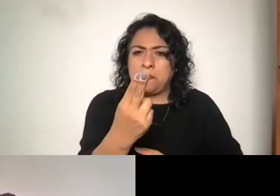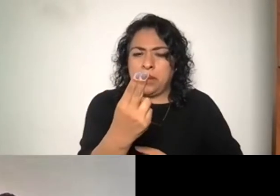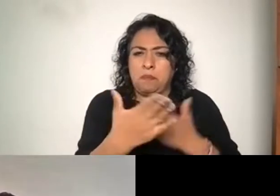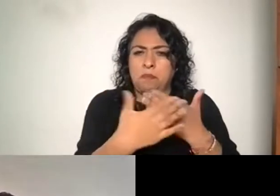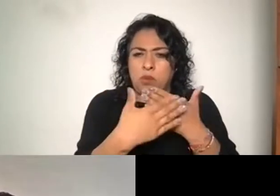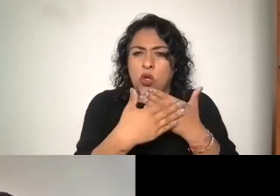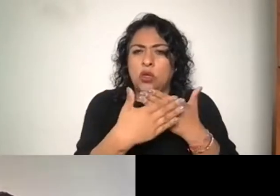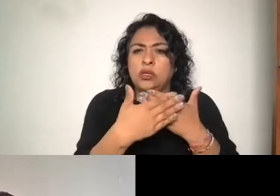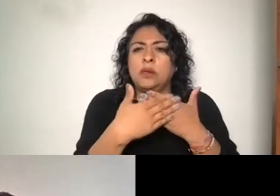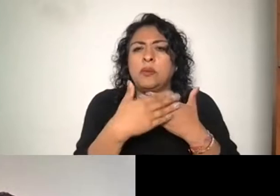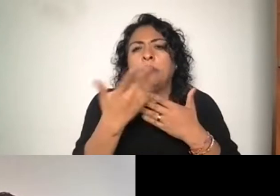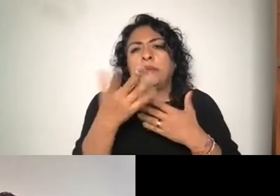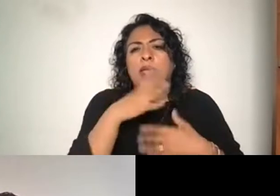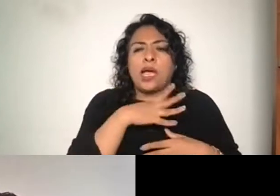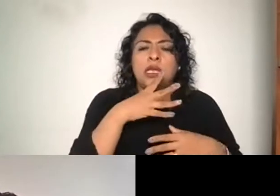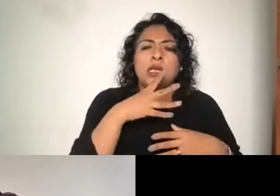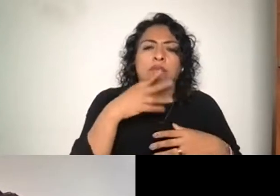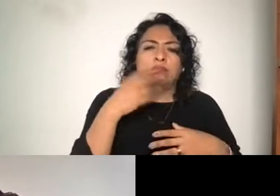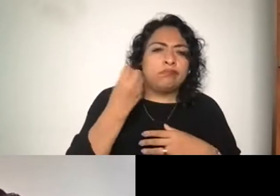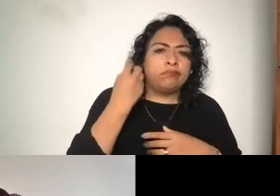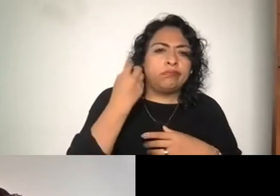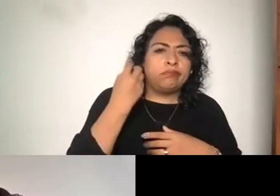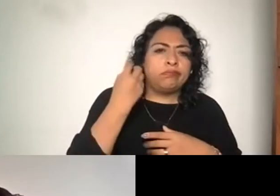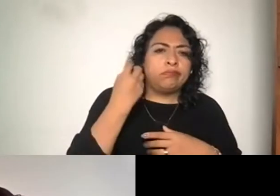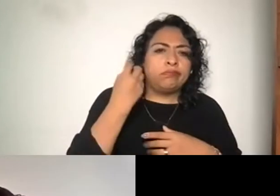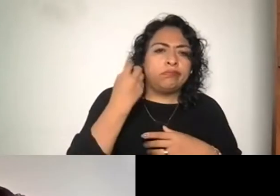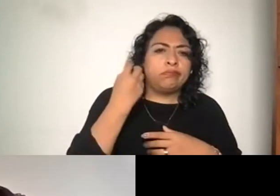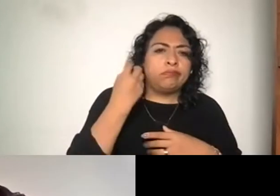será un panel entre donantes en donde estarán hablando sobre la